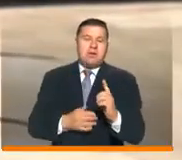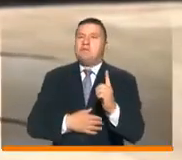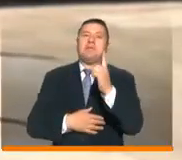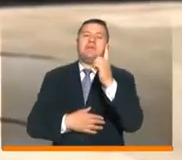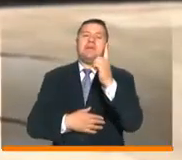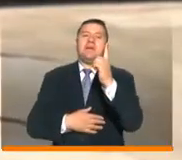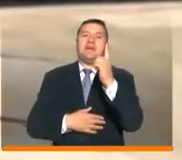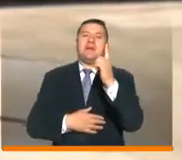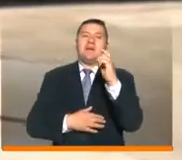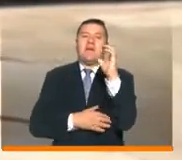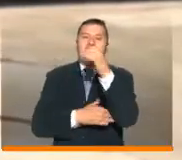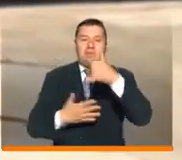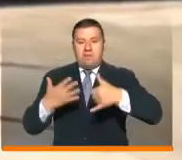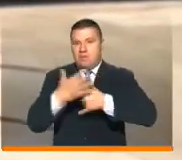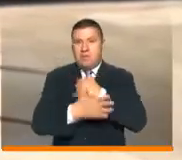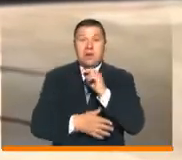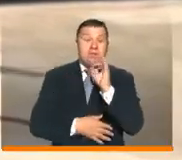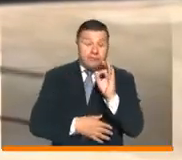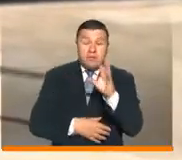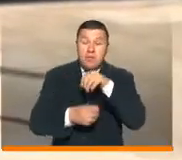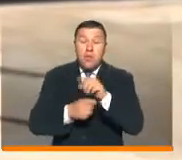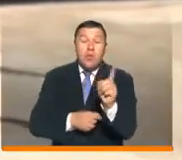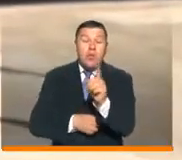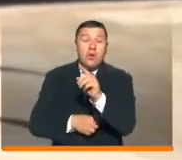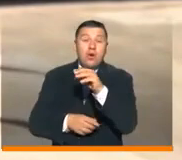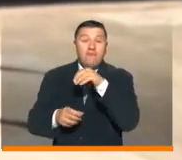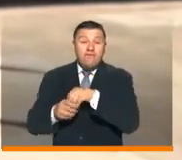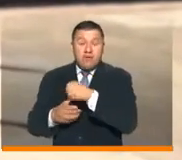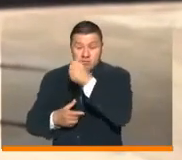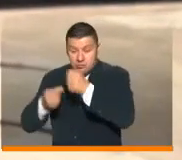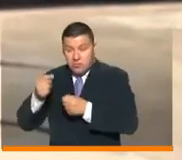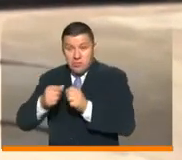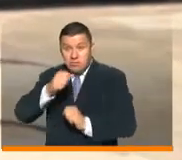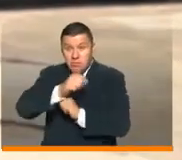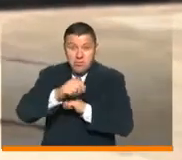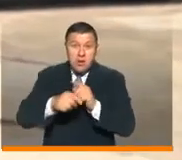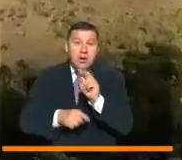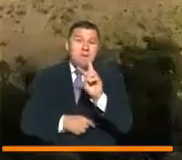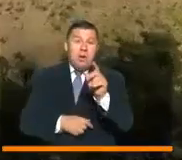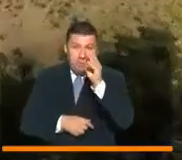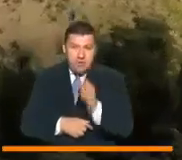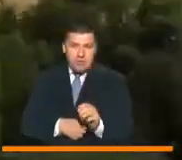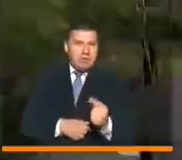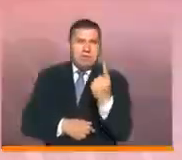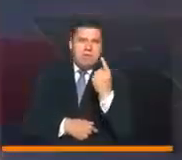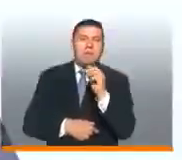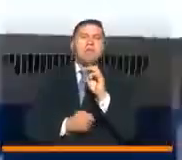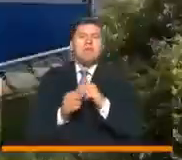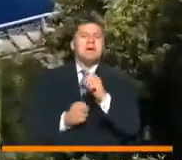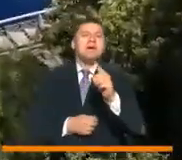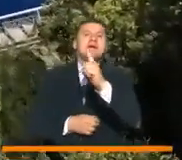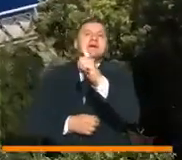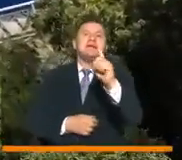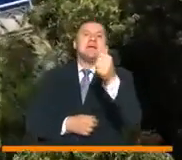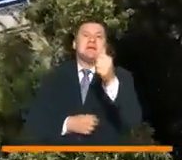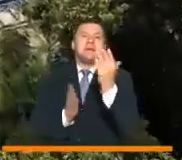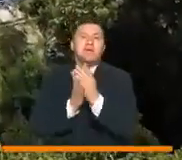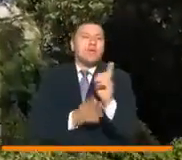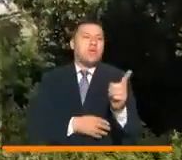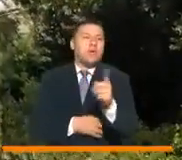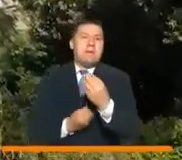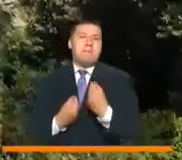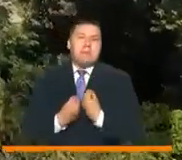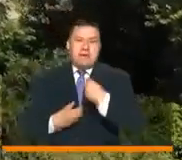primera en el país de las 21 que están a cargo del Fondo de Financiamiento de Infraestructura Educativa, para más de 110 estudiantes que